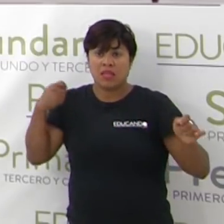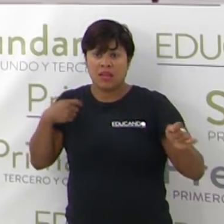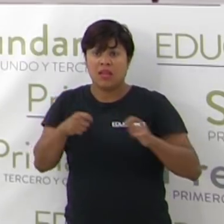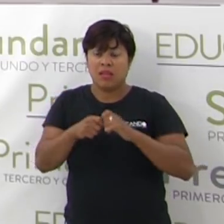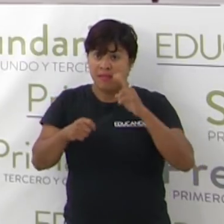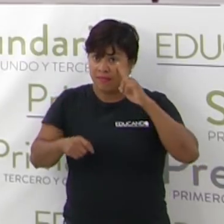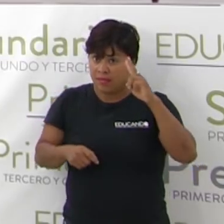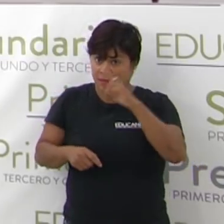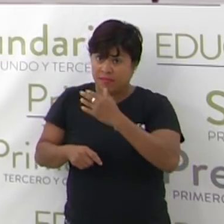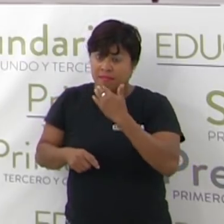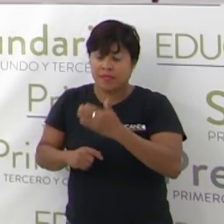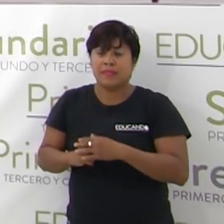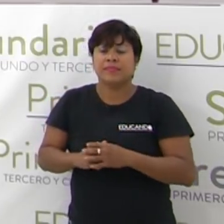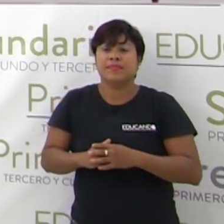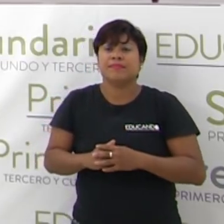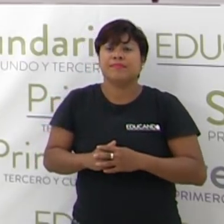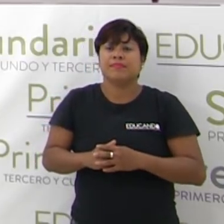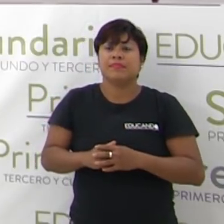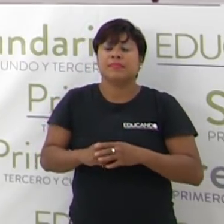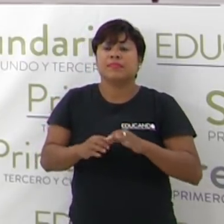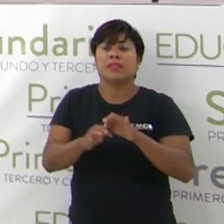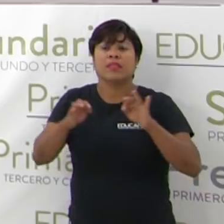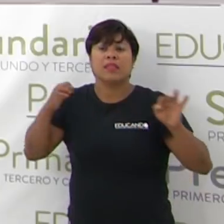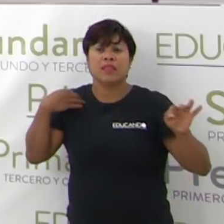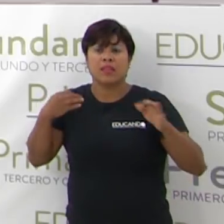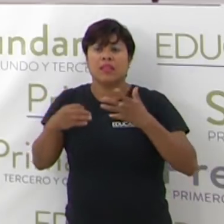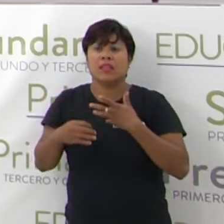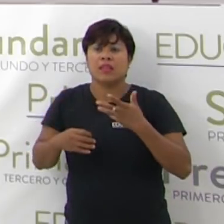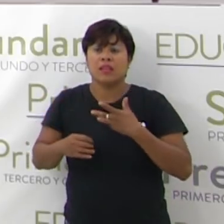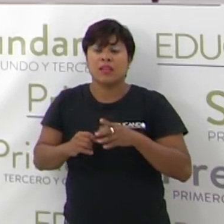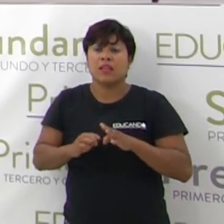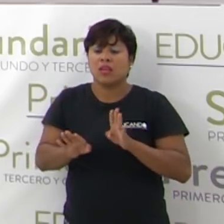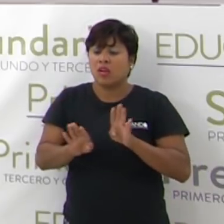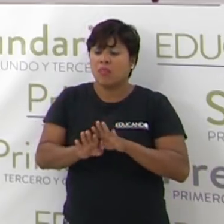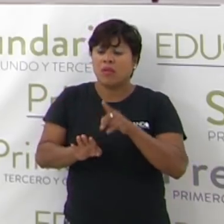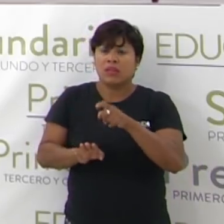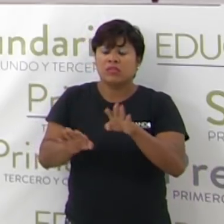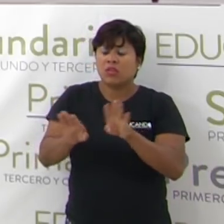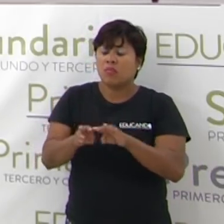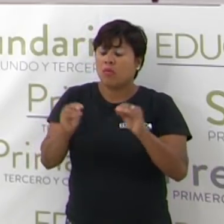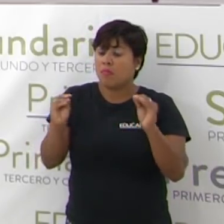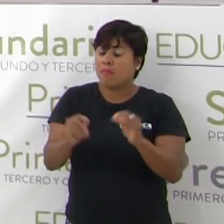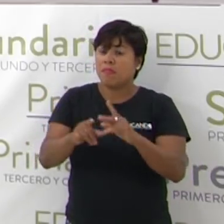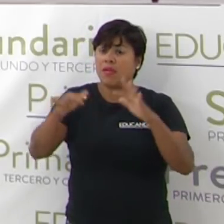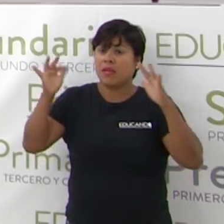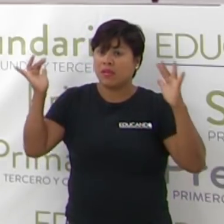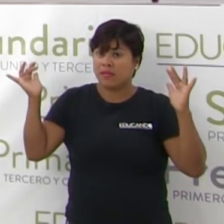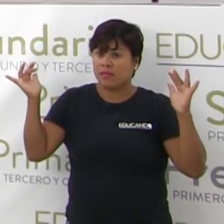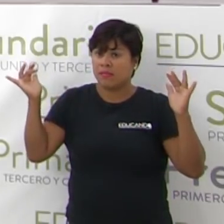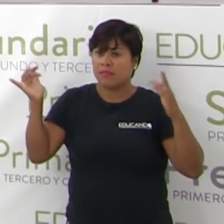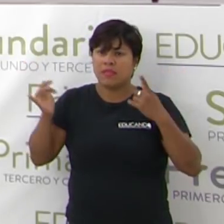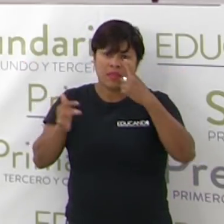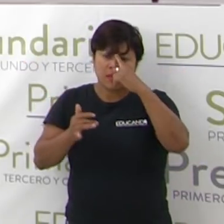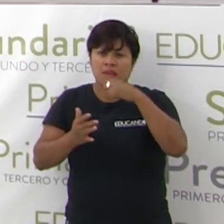bien, con una tela que tenía una propiedad mágica. ¿Qué creen que era la propiedad